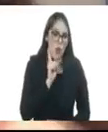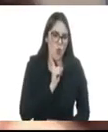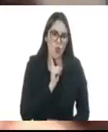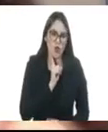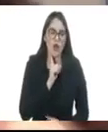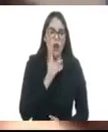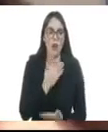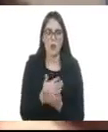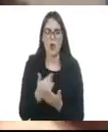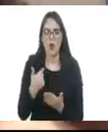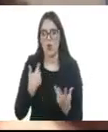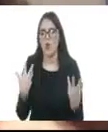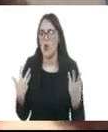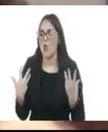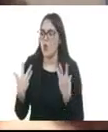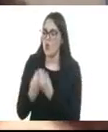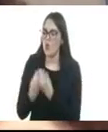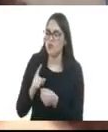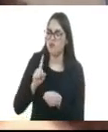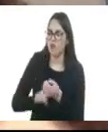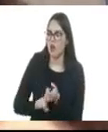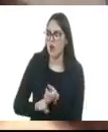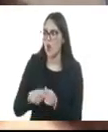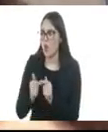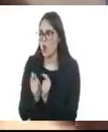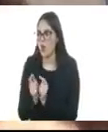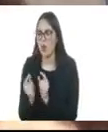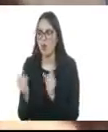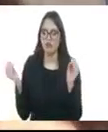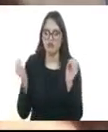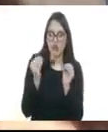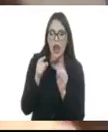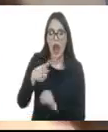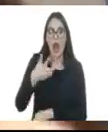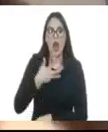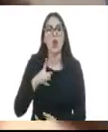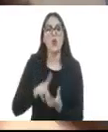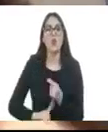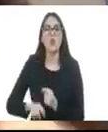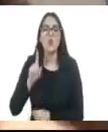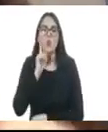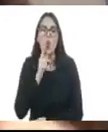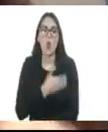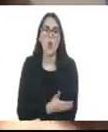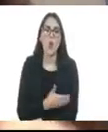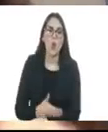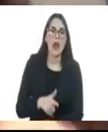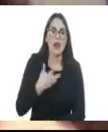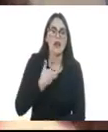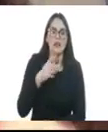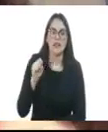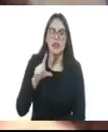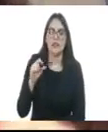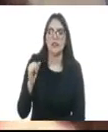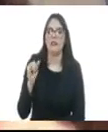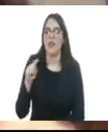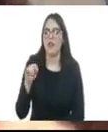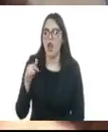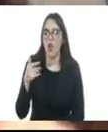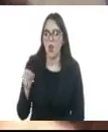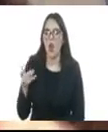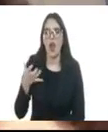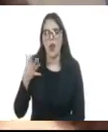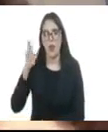feminista. Ahí hay una compañera que se llama Sally Santiago, que ella está investigando ese tema a mucho más